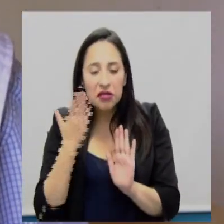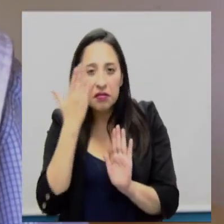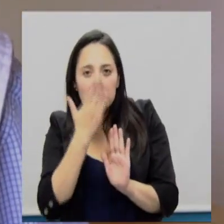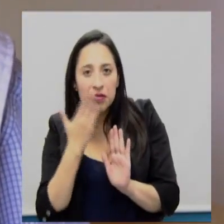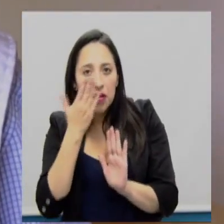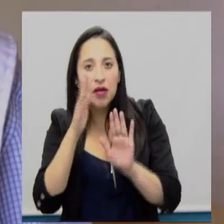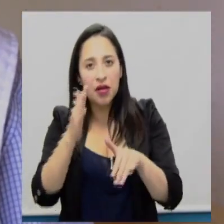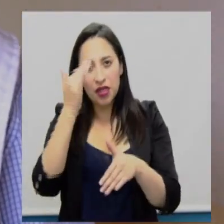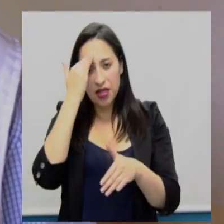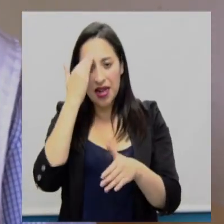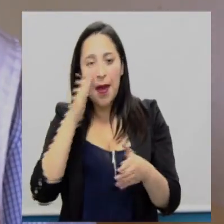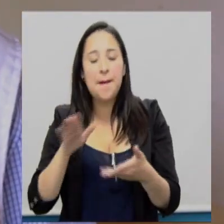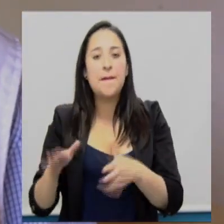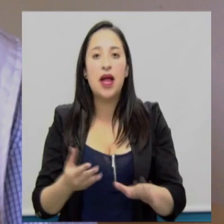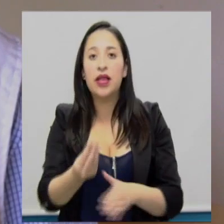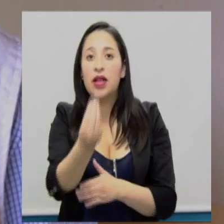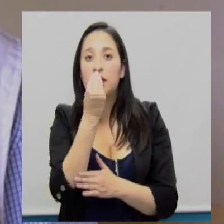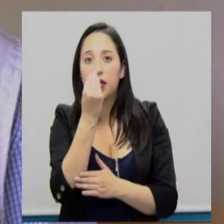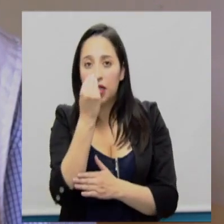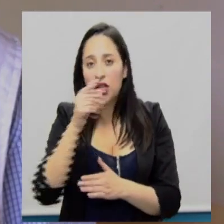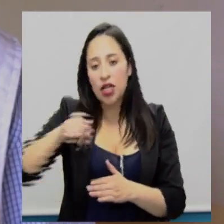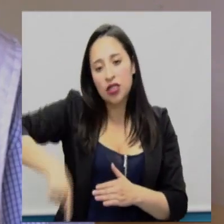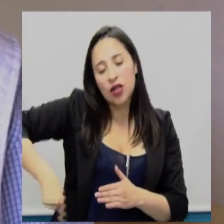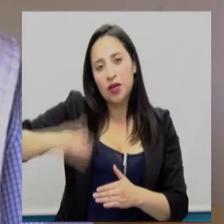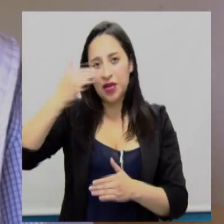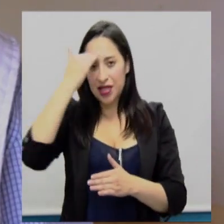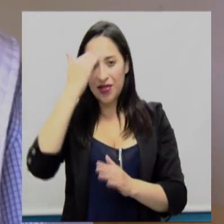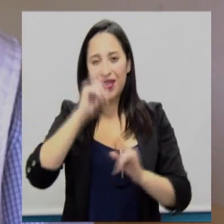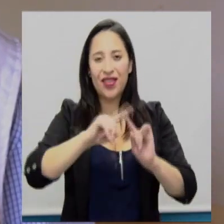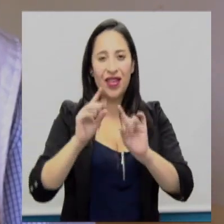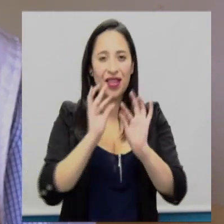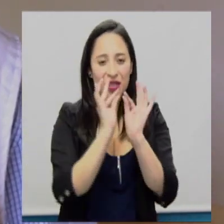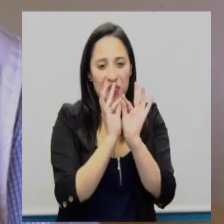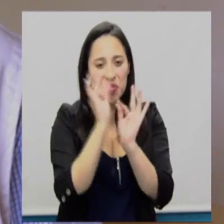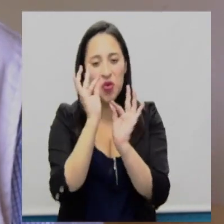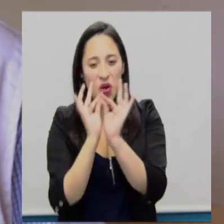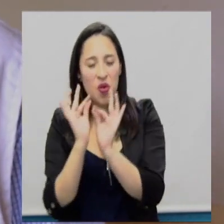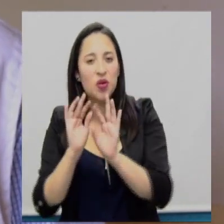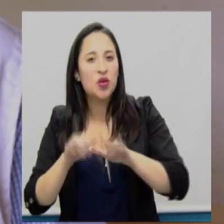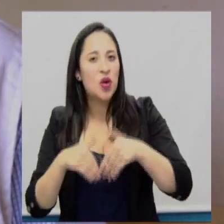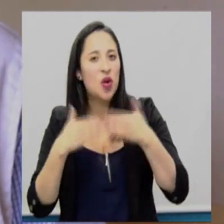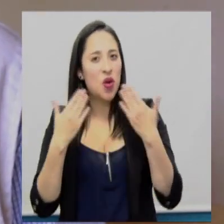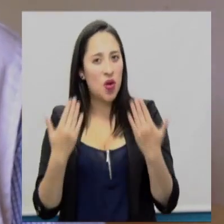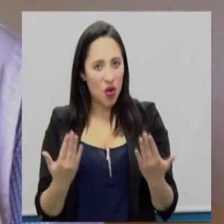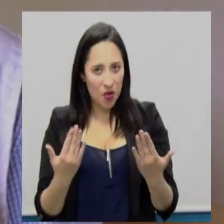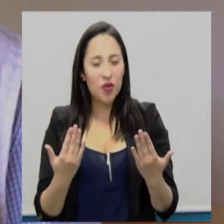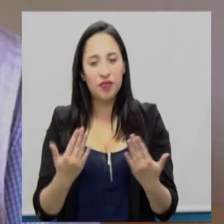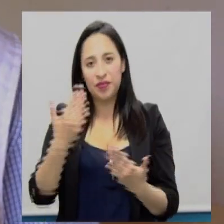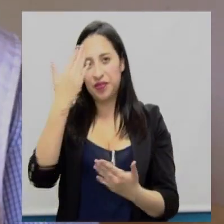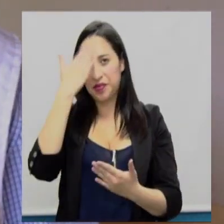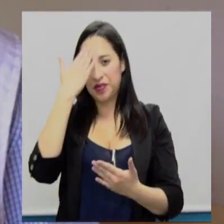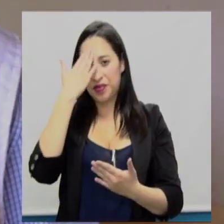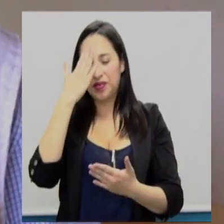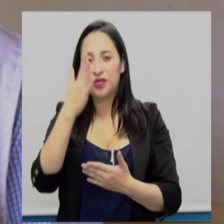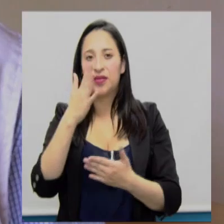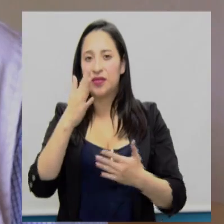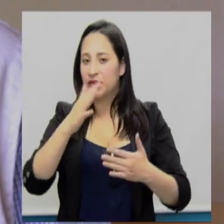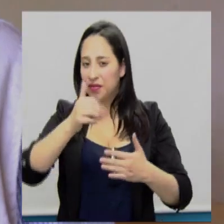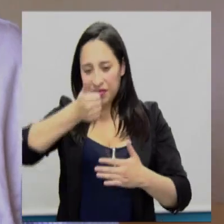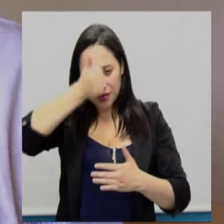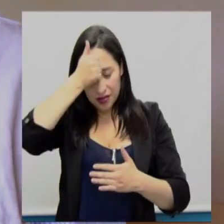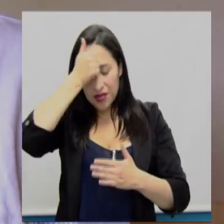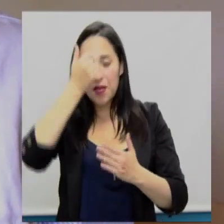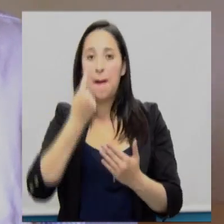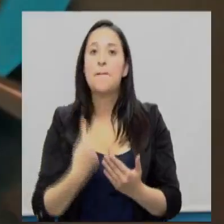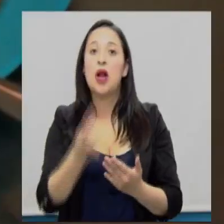permita a nosotros evidenciar cómo se encuentra el plan de alimentación escolar aquí en la ciudad, en distintos municipios, y para también tener una base fundamental